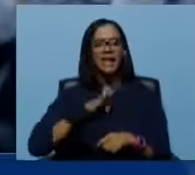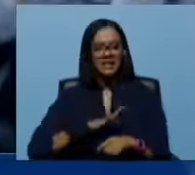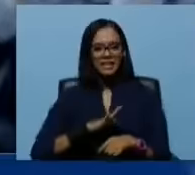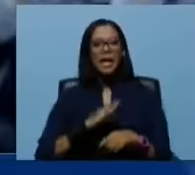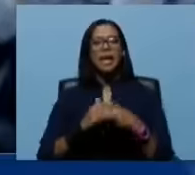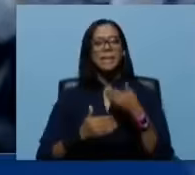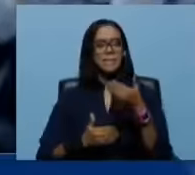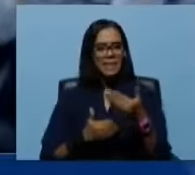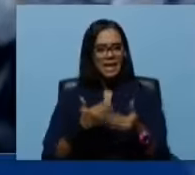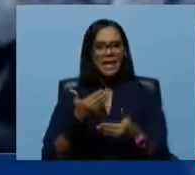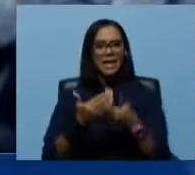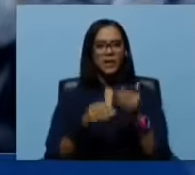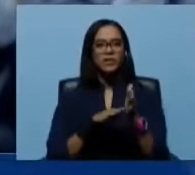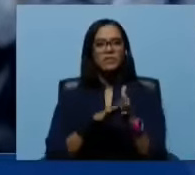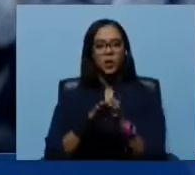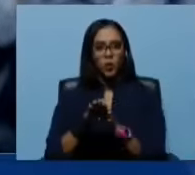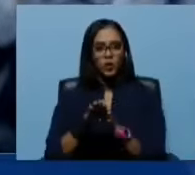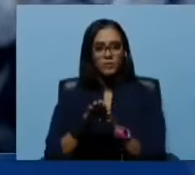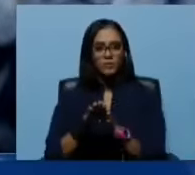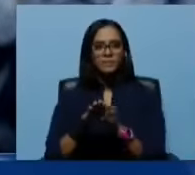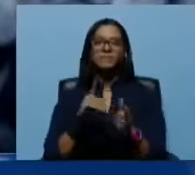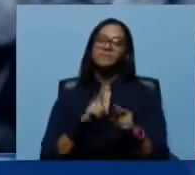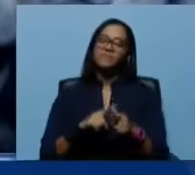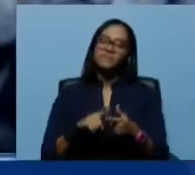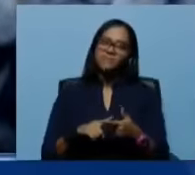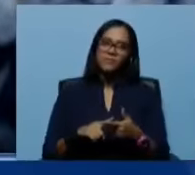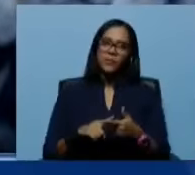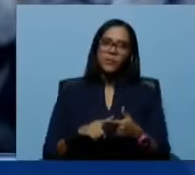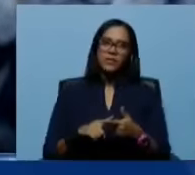en pleno desarrollo. Así que,